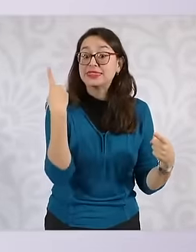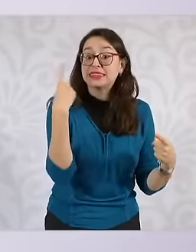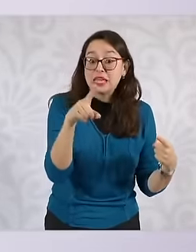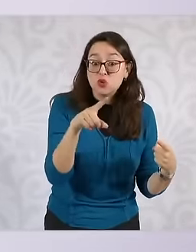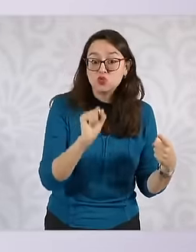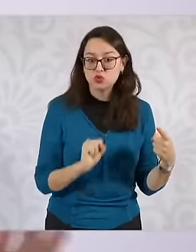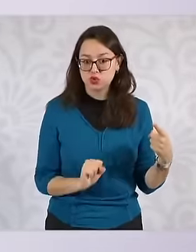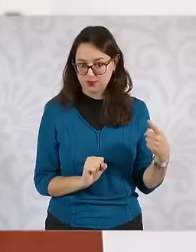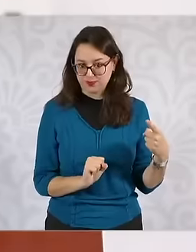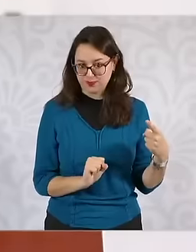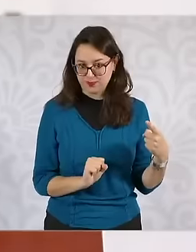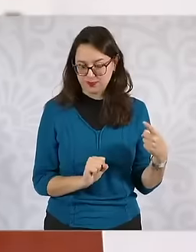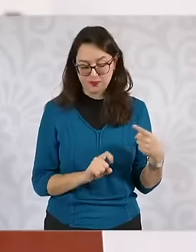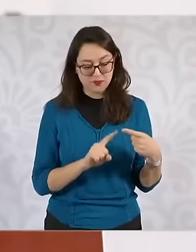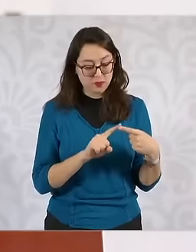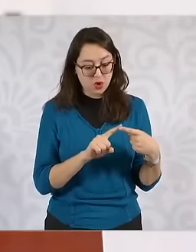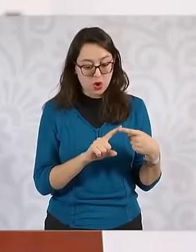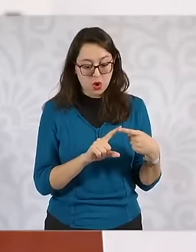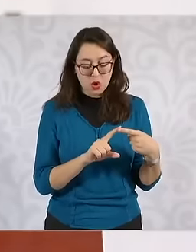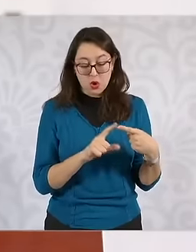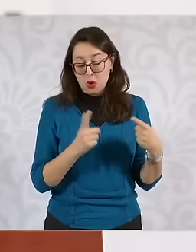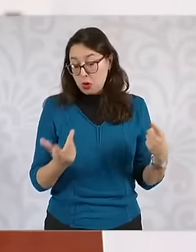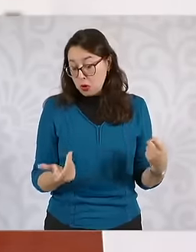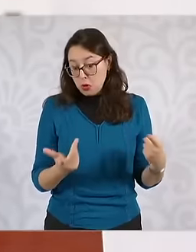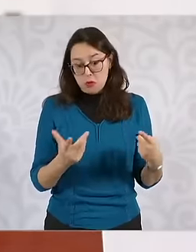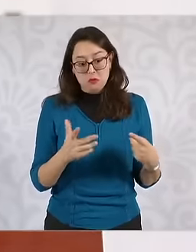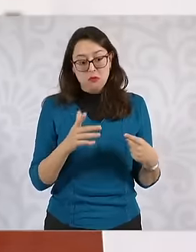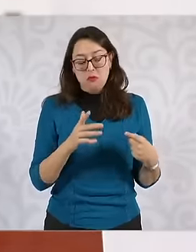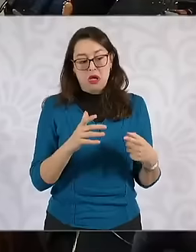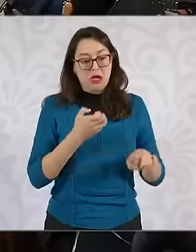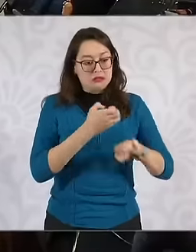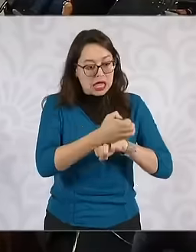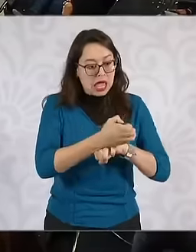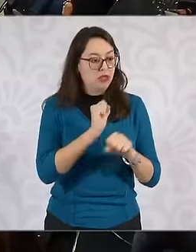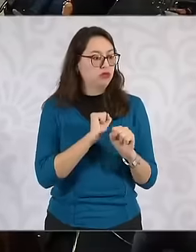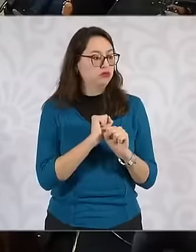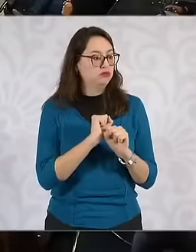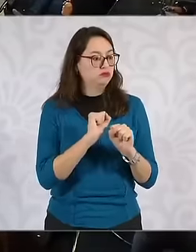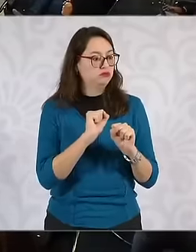Del fuero común, delincuencia organizada,